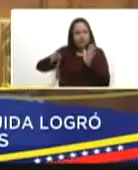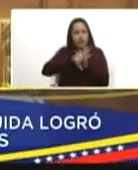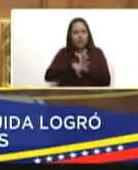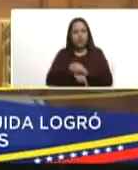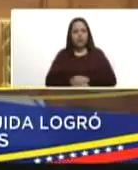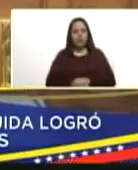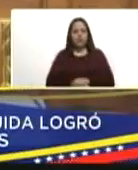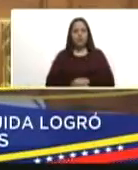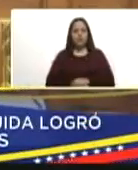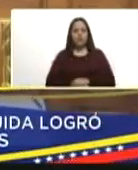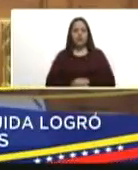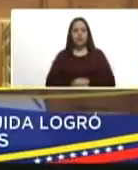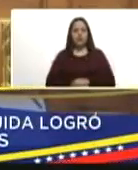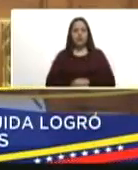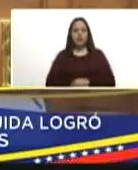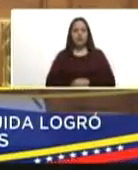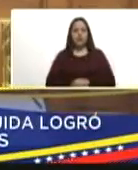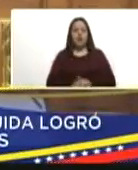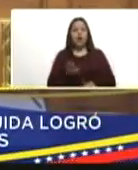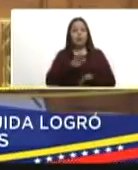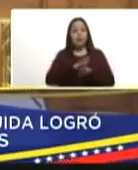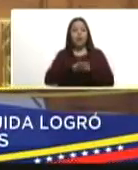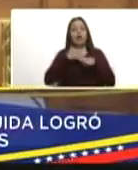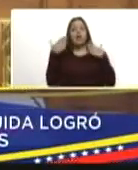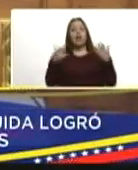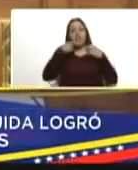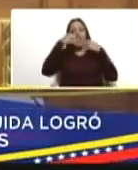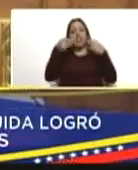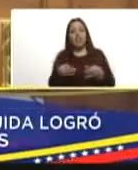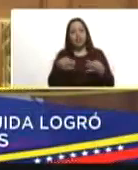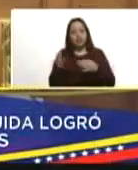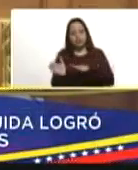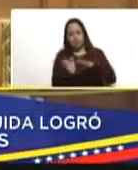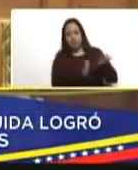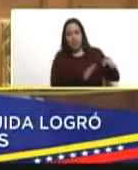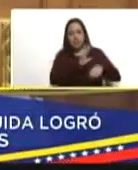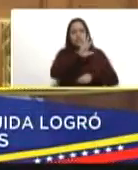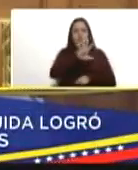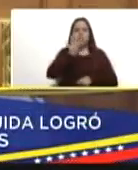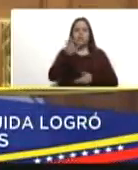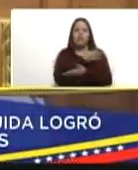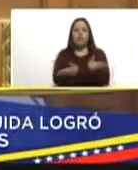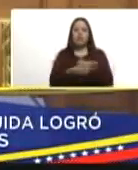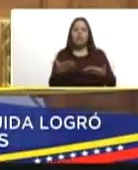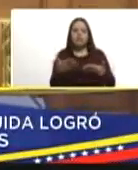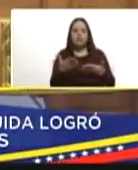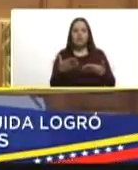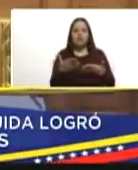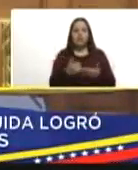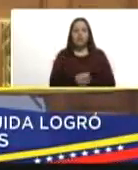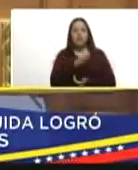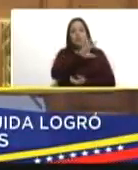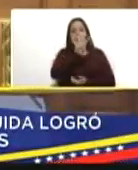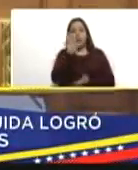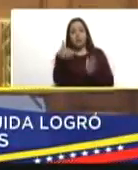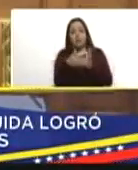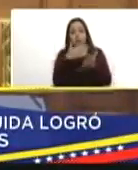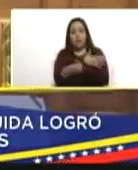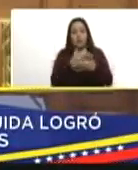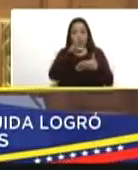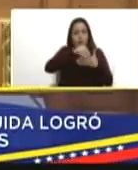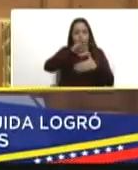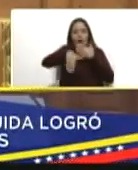repito porque una de las grandes verdades pasamos de 54000 millones de dólares a